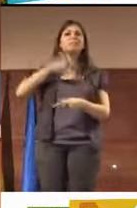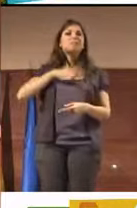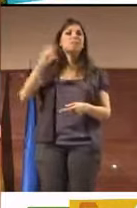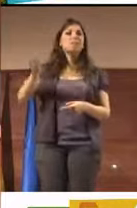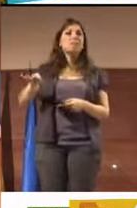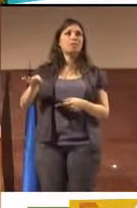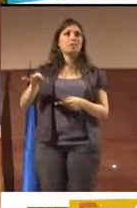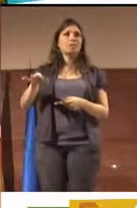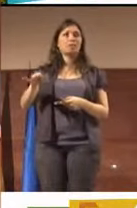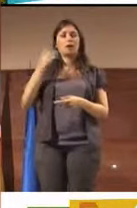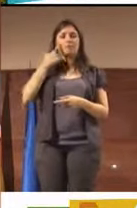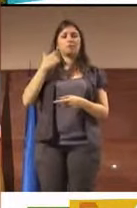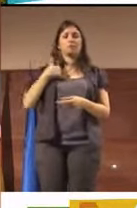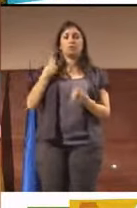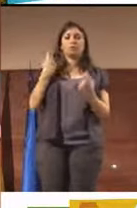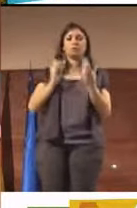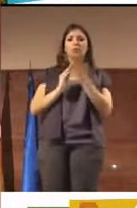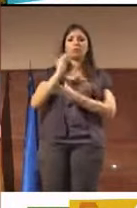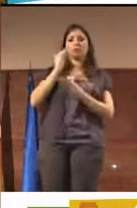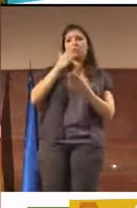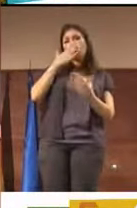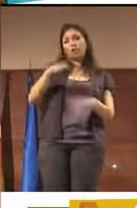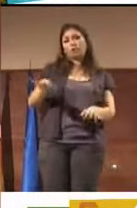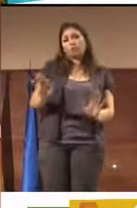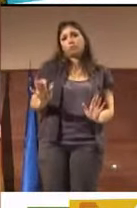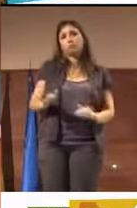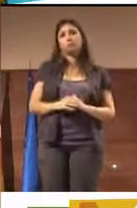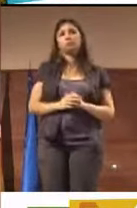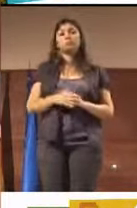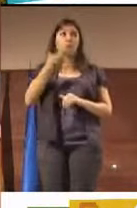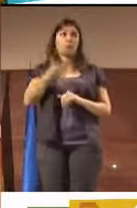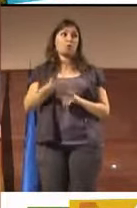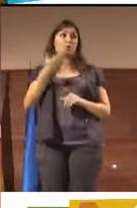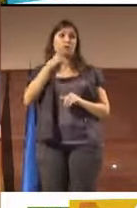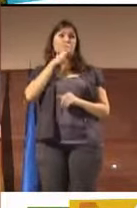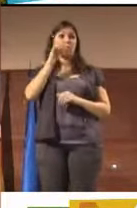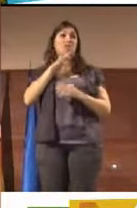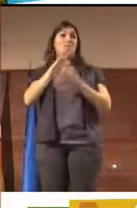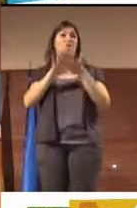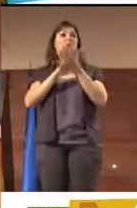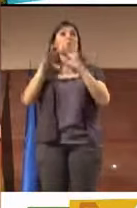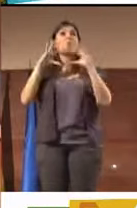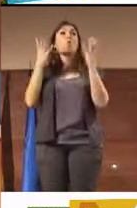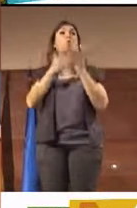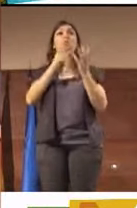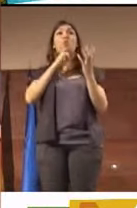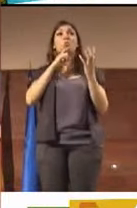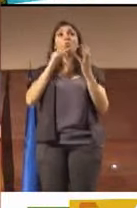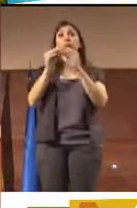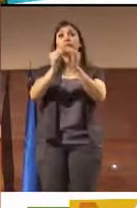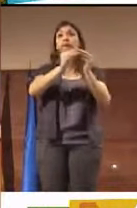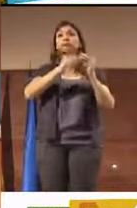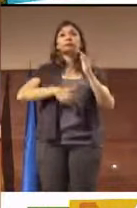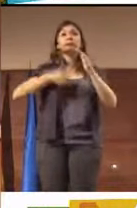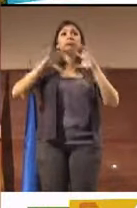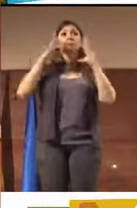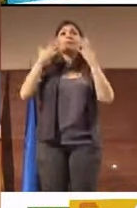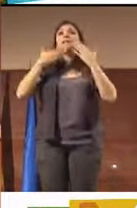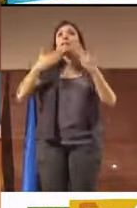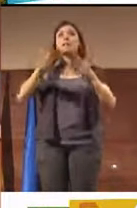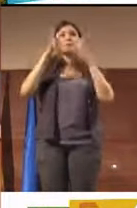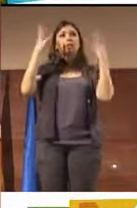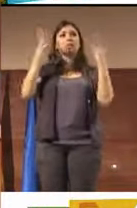decir, necesito un producto y sé dónde está. Y esto es muy importante, estamos en un mundo globalizado, en un mundo que gracias al acceso a